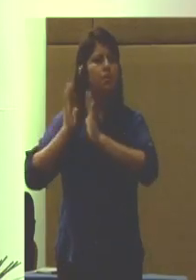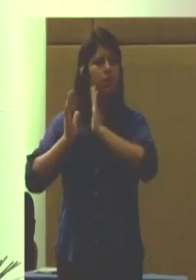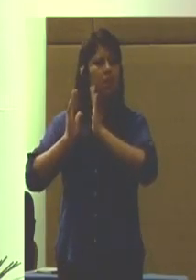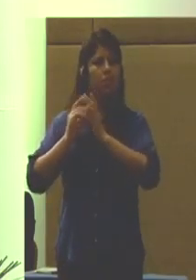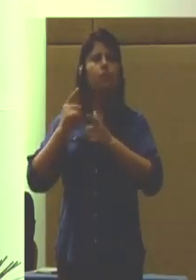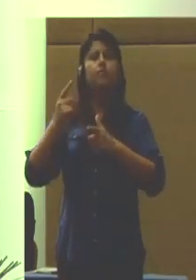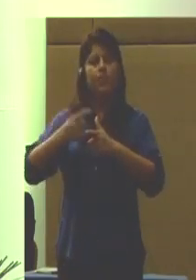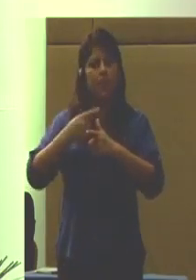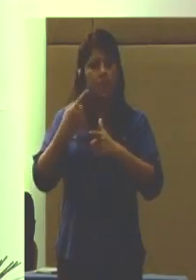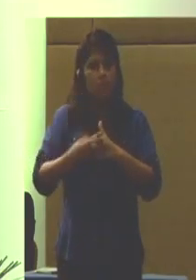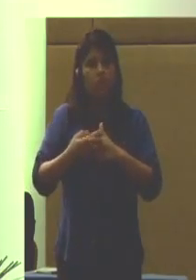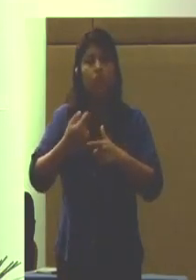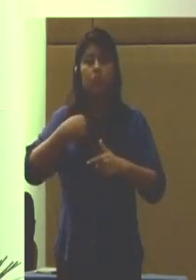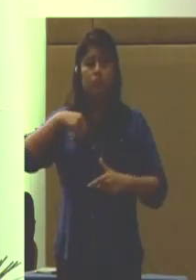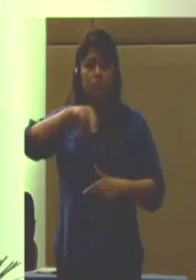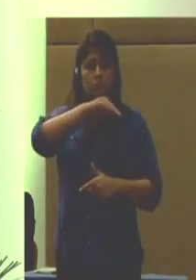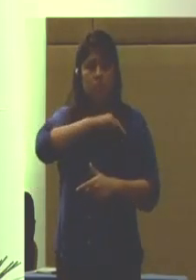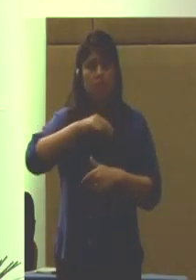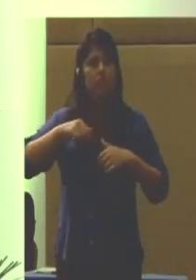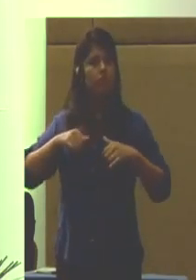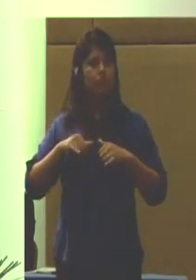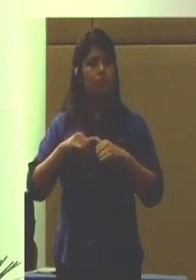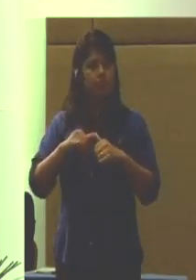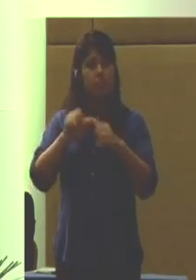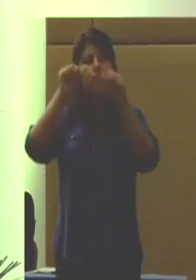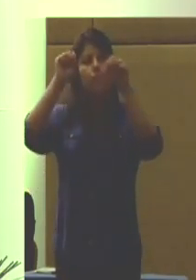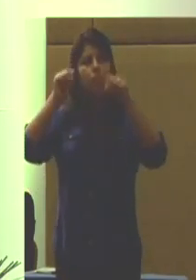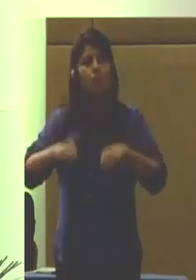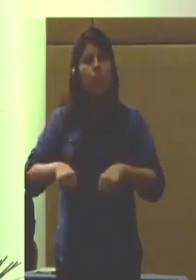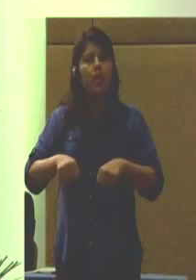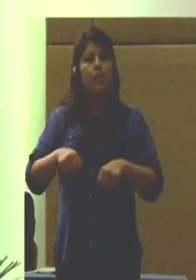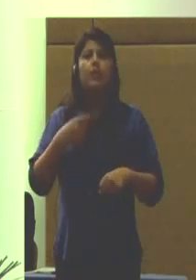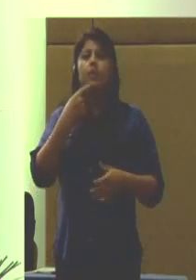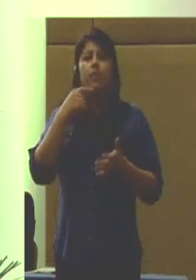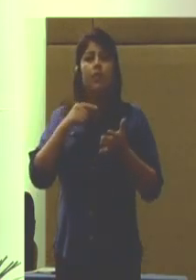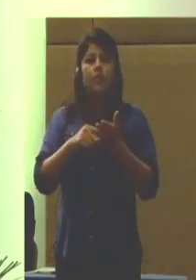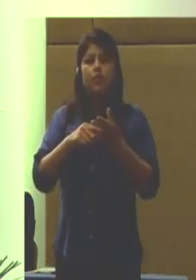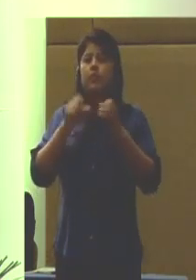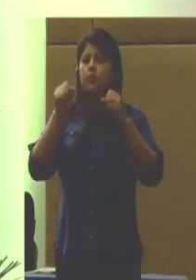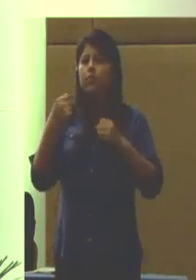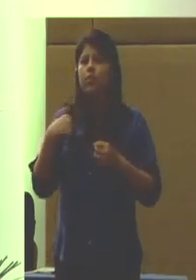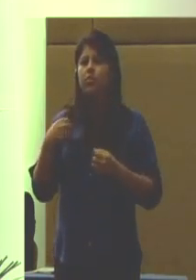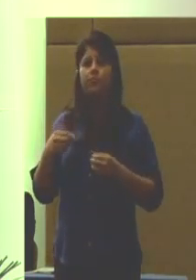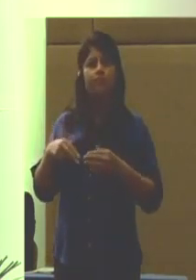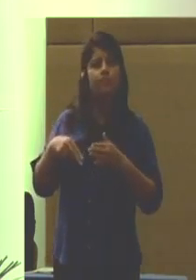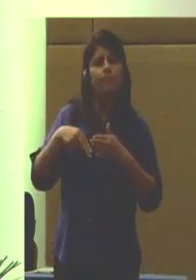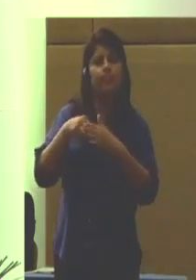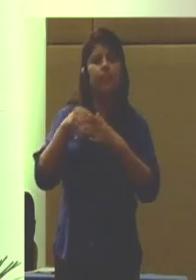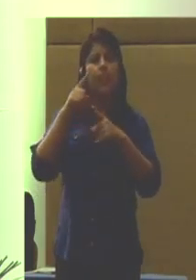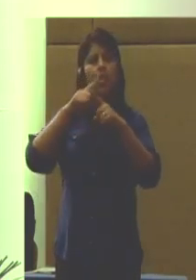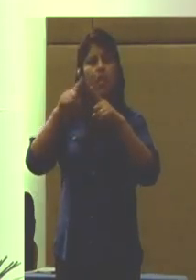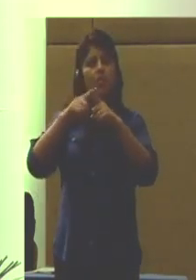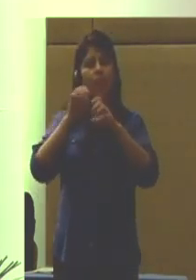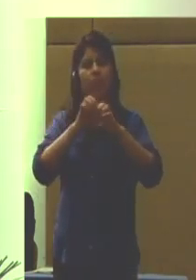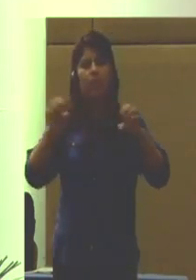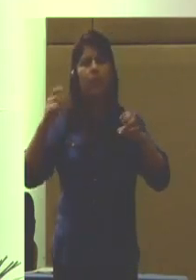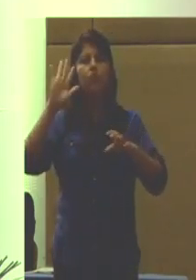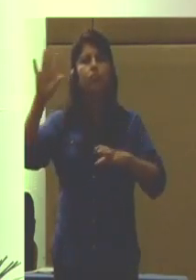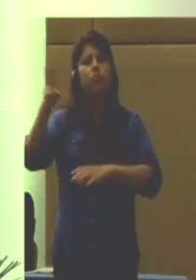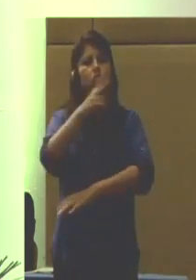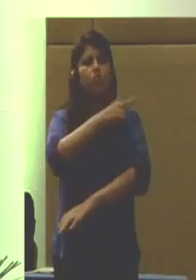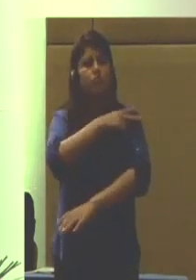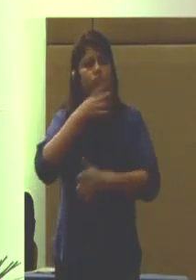entonces nosotros vamos a poder, además, intentar darle algunos elementos a los profesores para